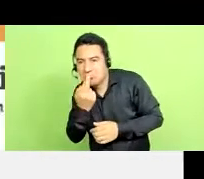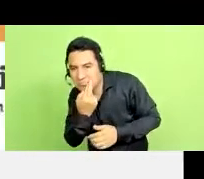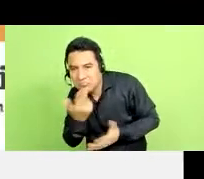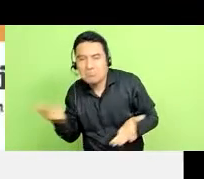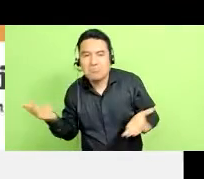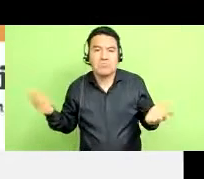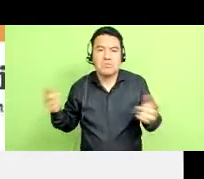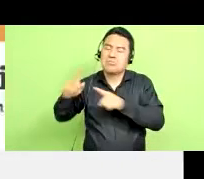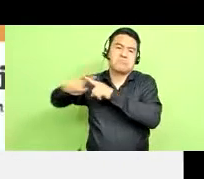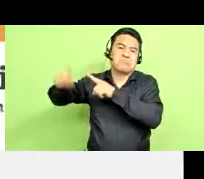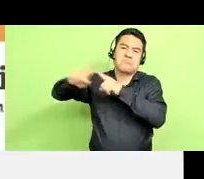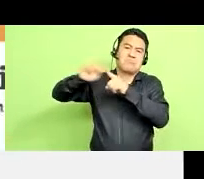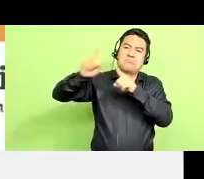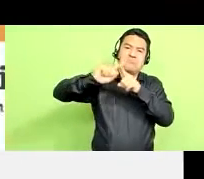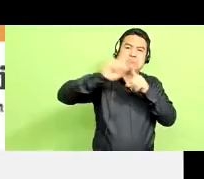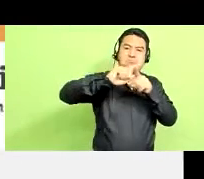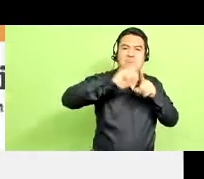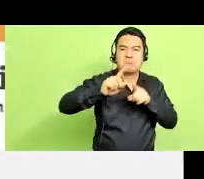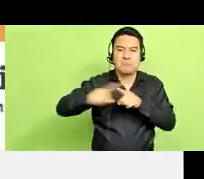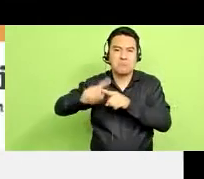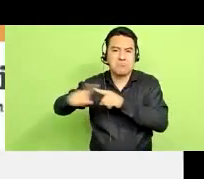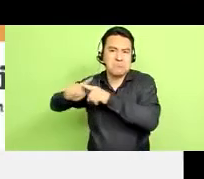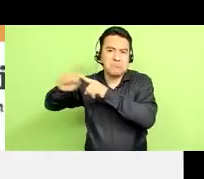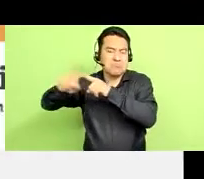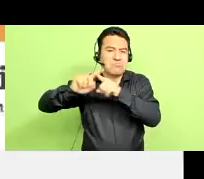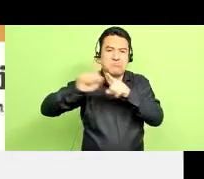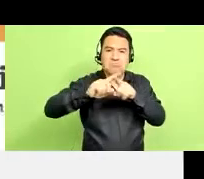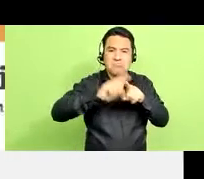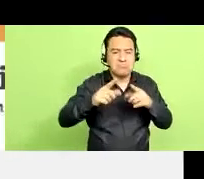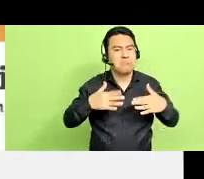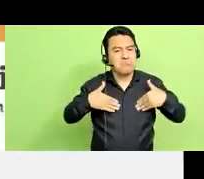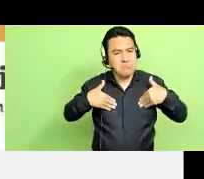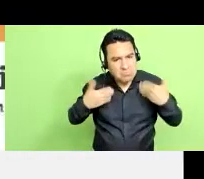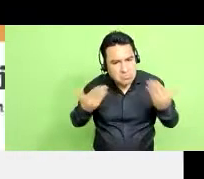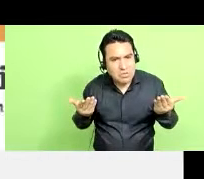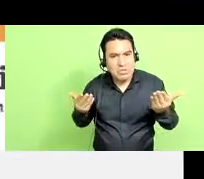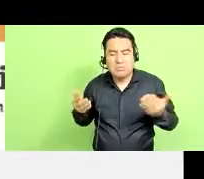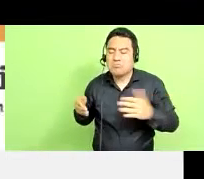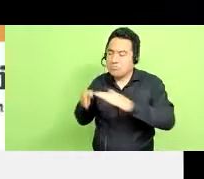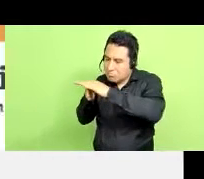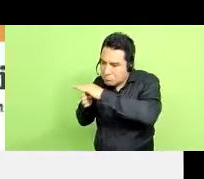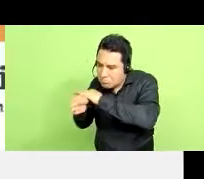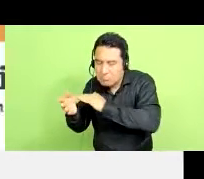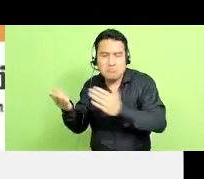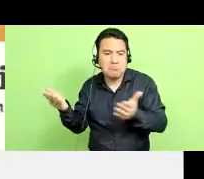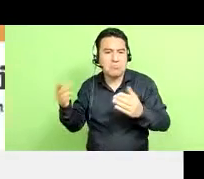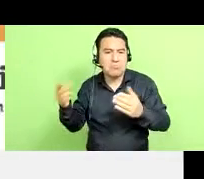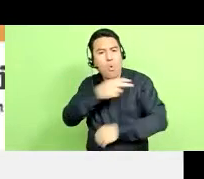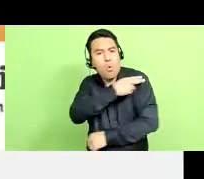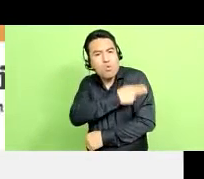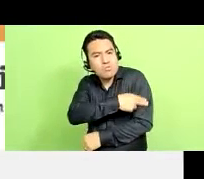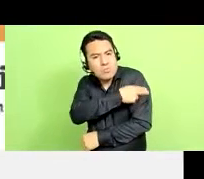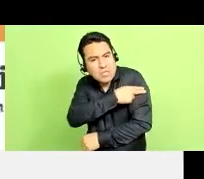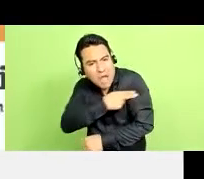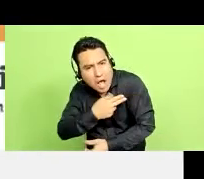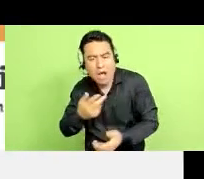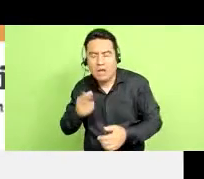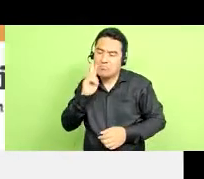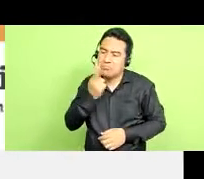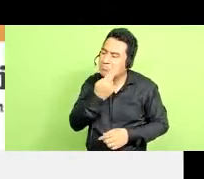para fomentarles e inmigrantes espacios para comensales en un hospital nosotros estamos haciendo esta